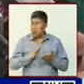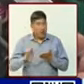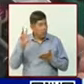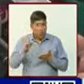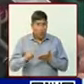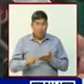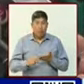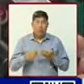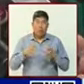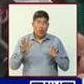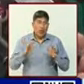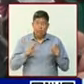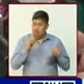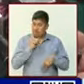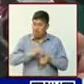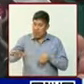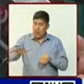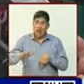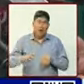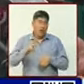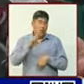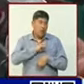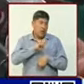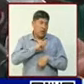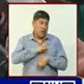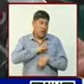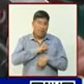remitiendo a la FELCC para que